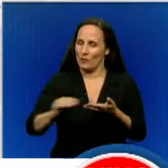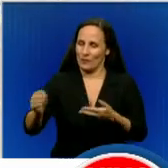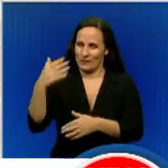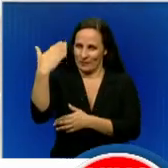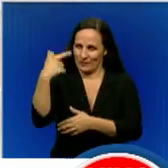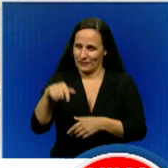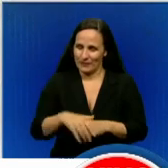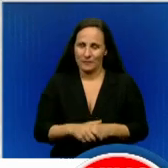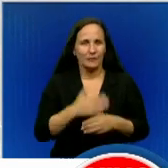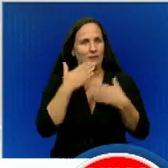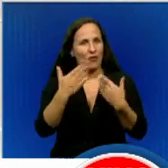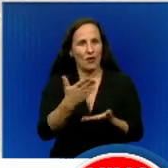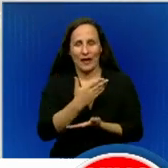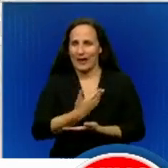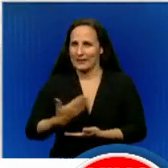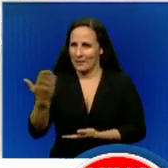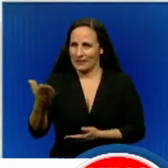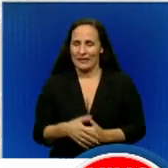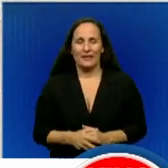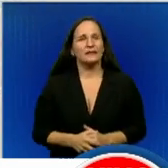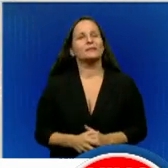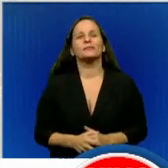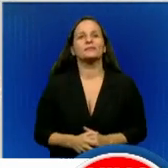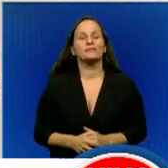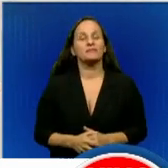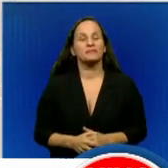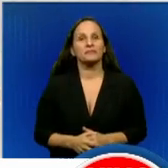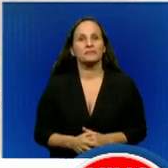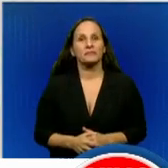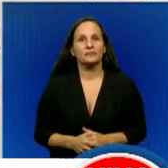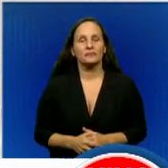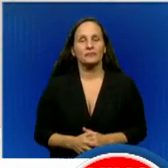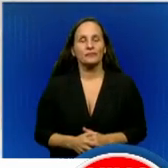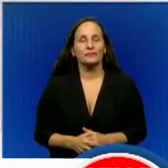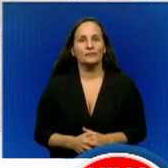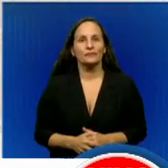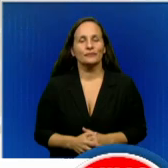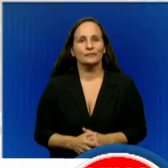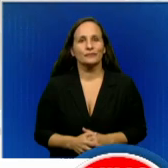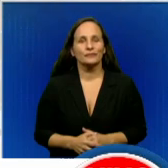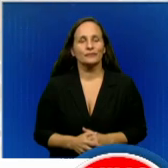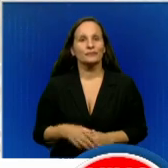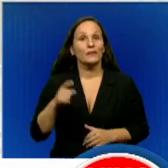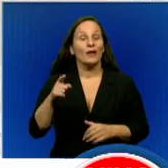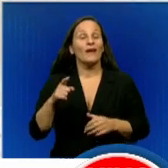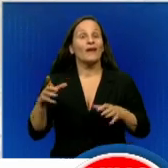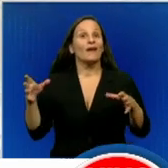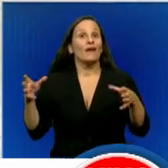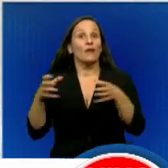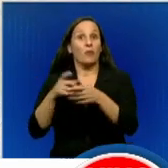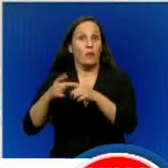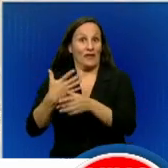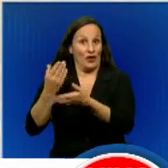gracias presidente la forma en que el oficialismo ha presentado este